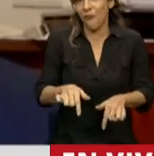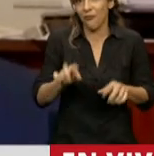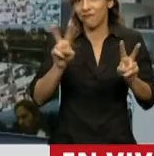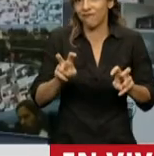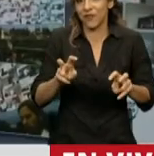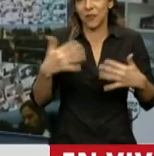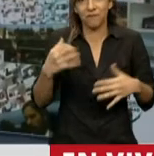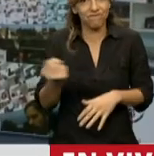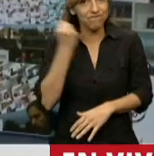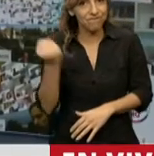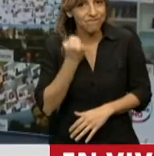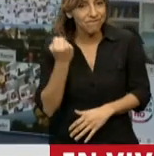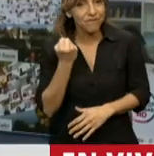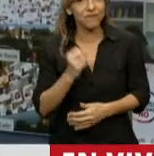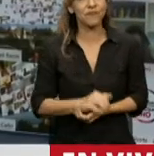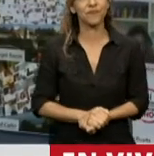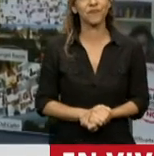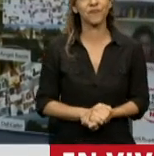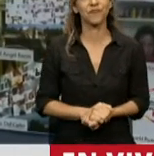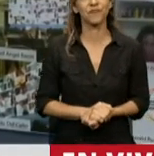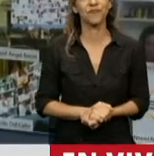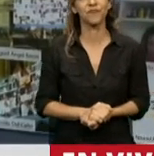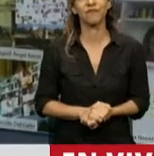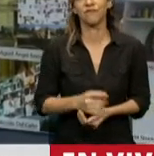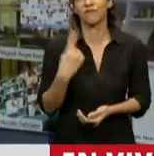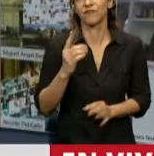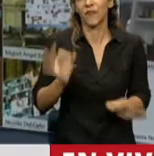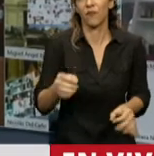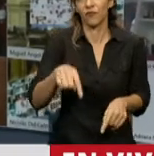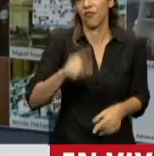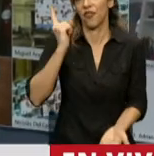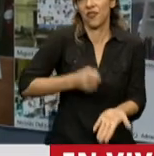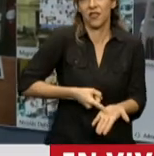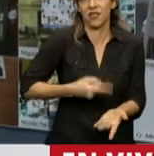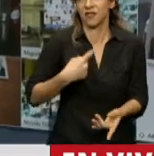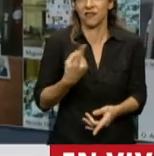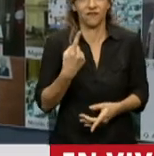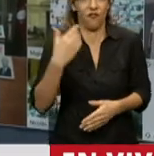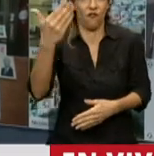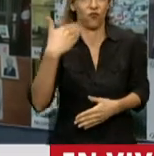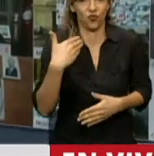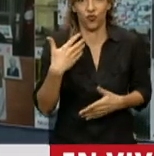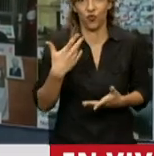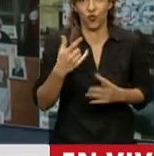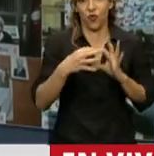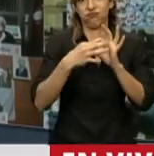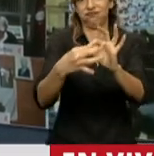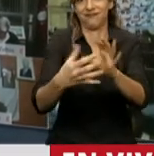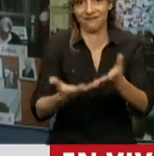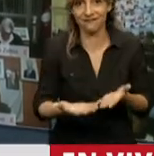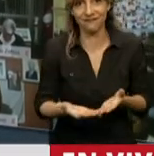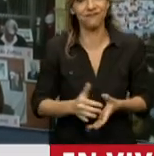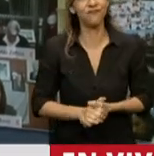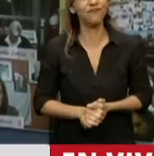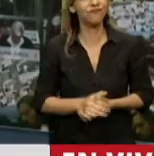trascendentes. Aquellas decisiones que tendrán incidencia sobre el futuro, que seguramente no ocuparán la primera plana